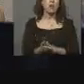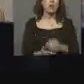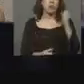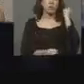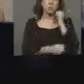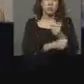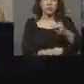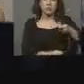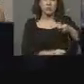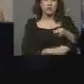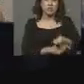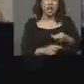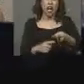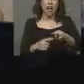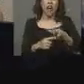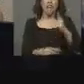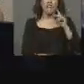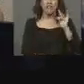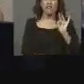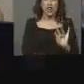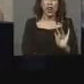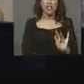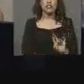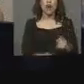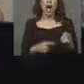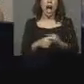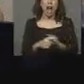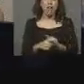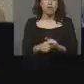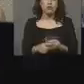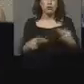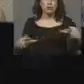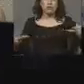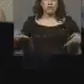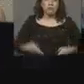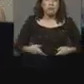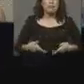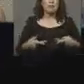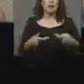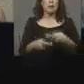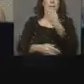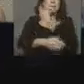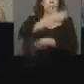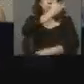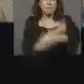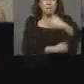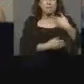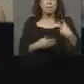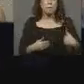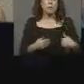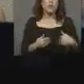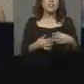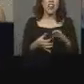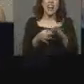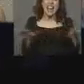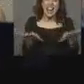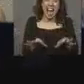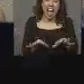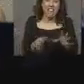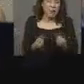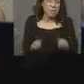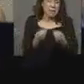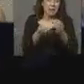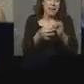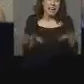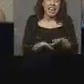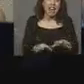homicidio, violación, abuso calificado, castración, mutilación y lesiones graves, gravísimas y